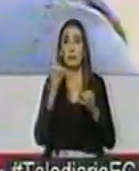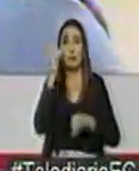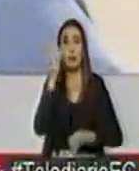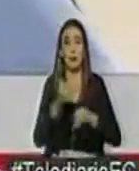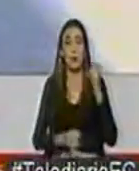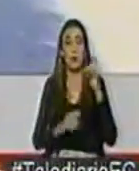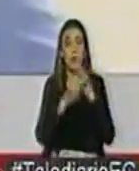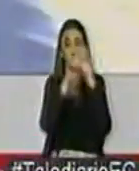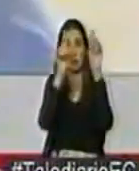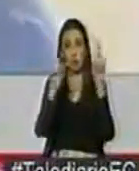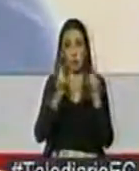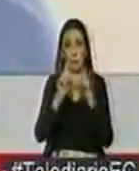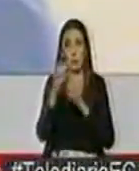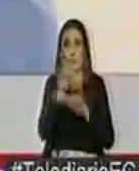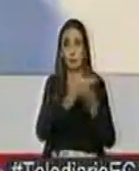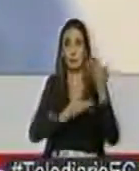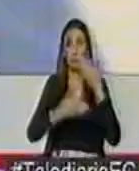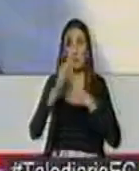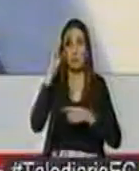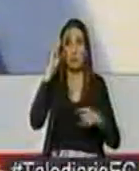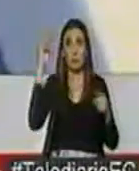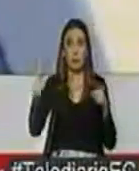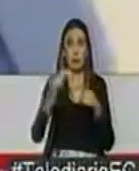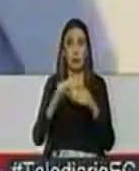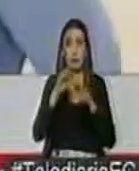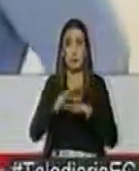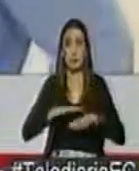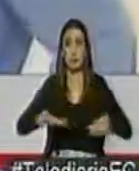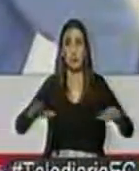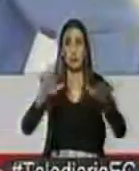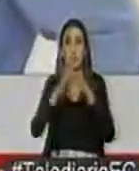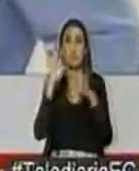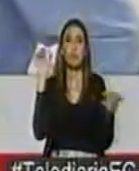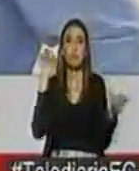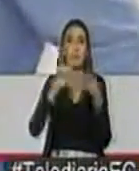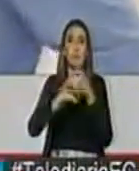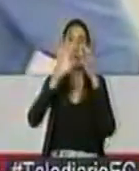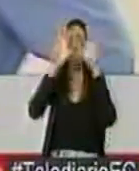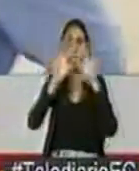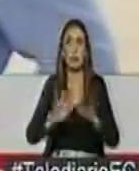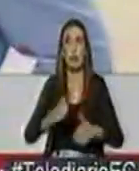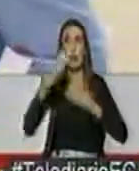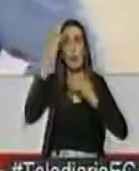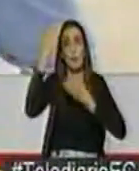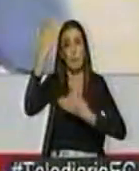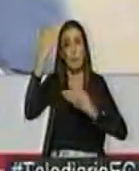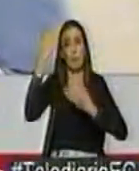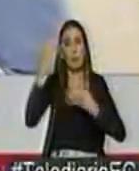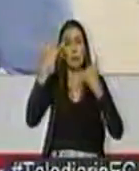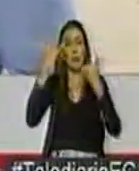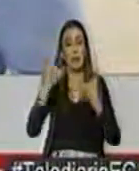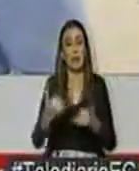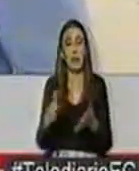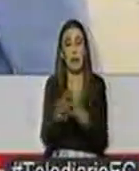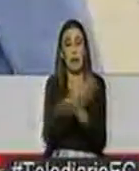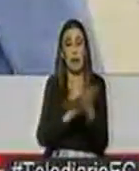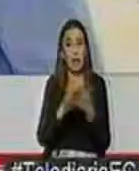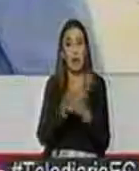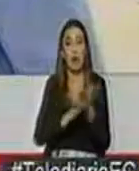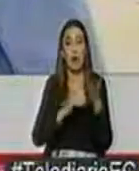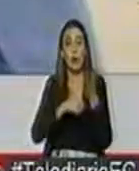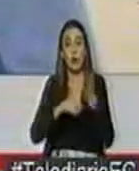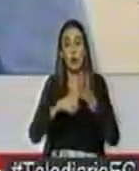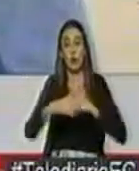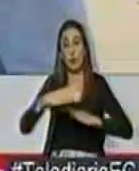finalizar, quisiéramos contar con un criterio suyo, usted al ser exsecretario de la política y ahora haberse fusionado con el Ministerio